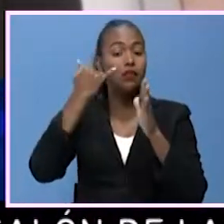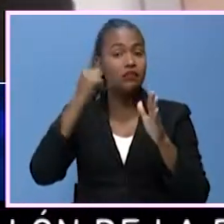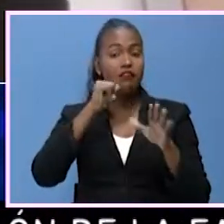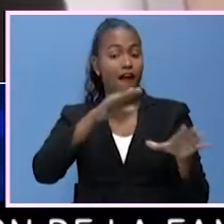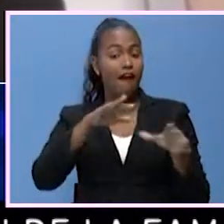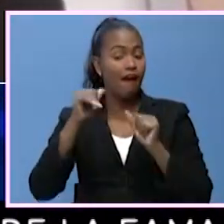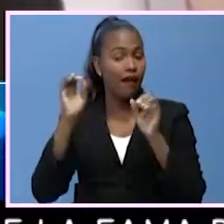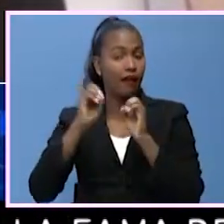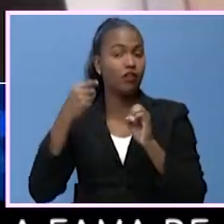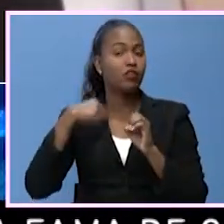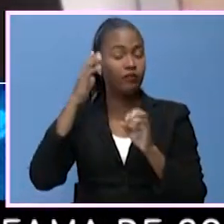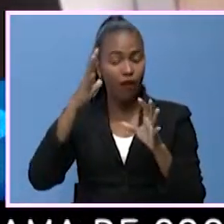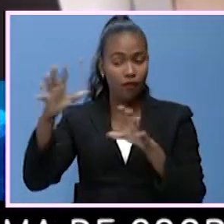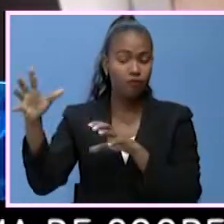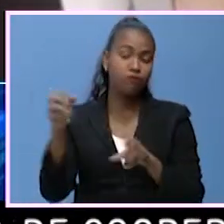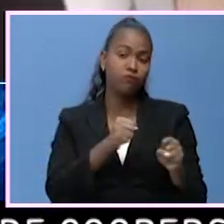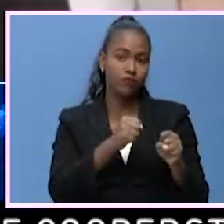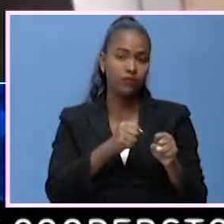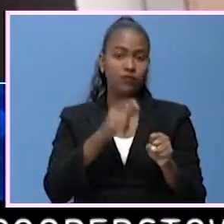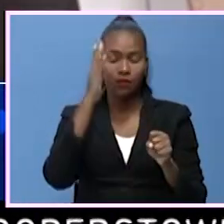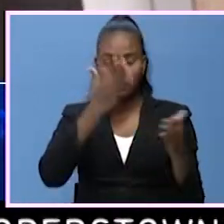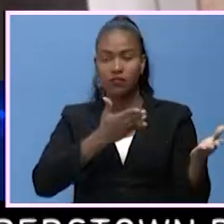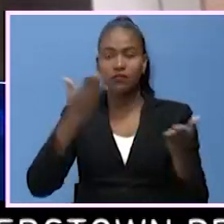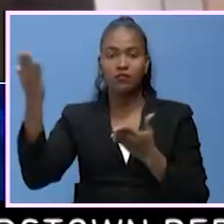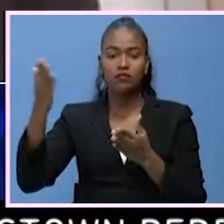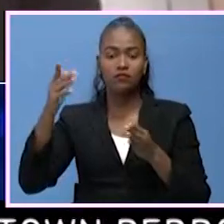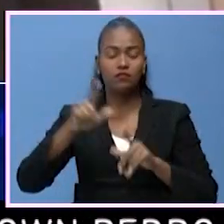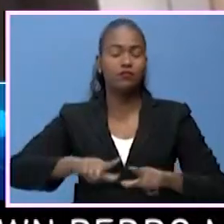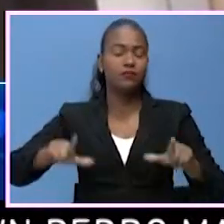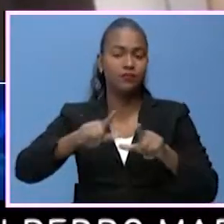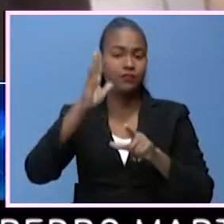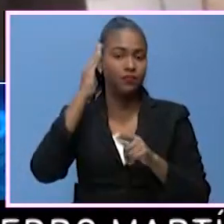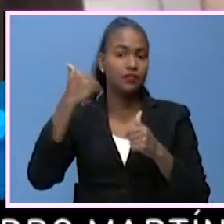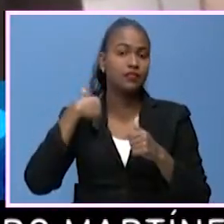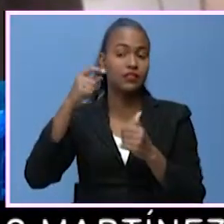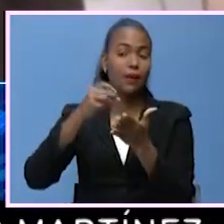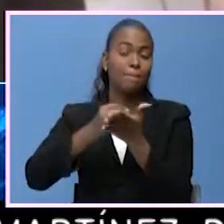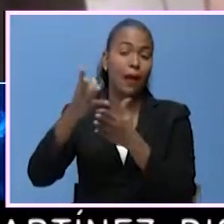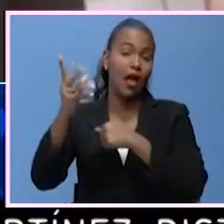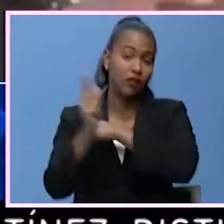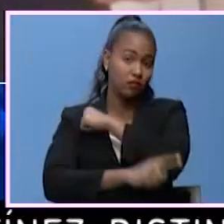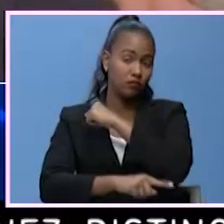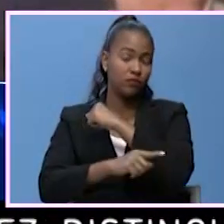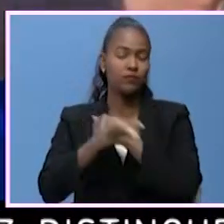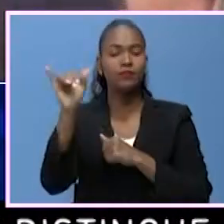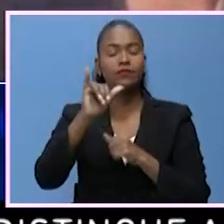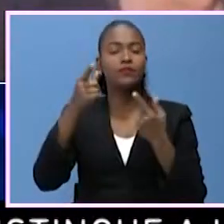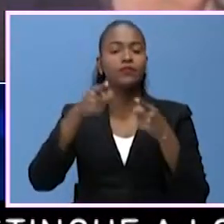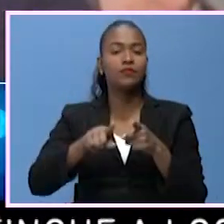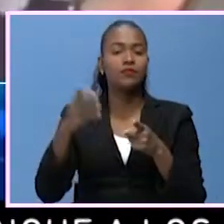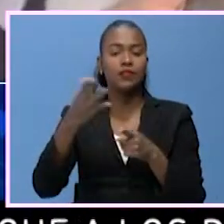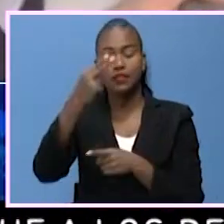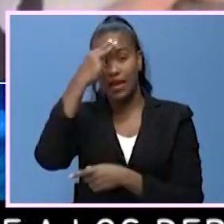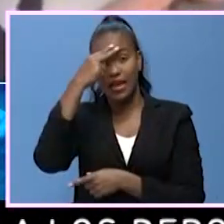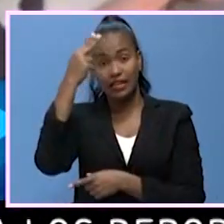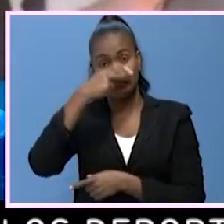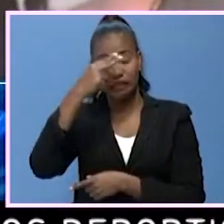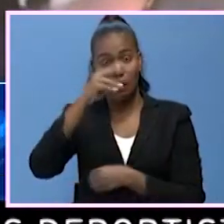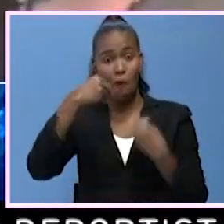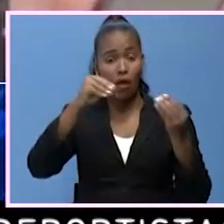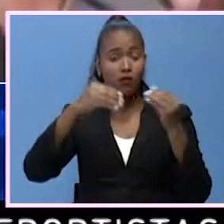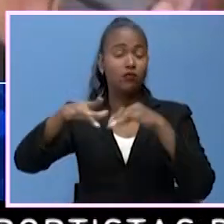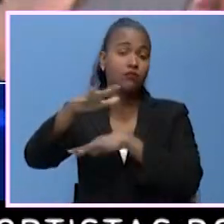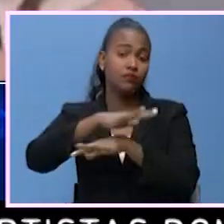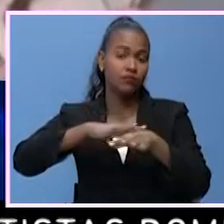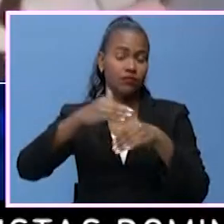no quitan esa mercancía, nosotros la vamos a incautar y la vamos a llevar a un sitio donde van a tener que pagar una multa. Lo mismo es con el caso de los haitianos,